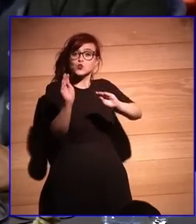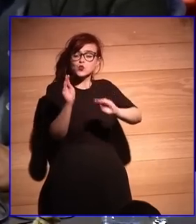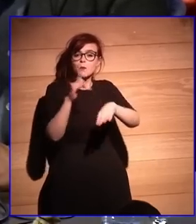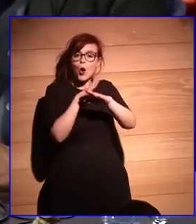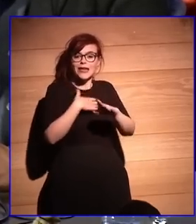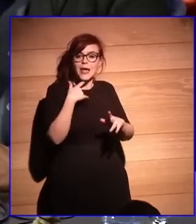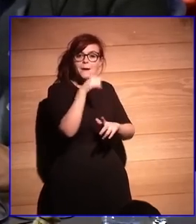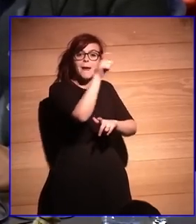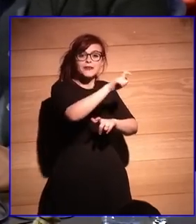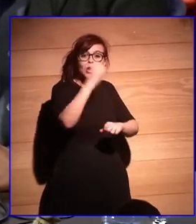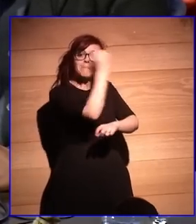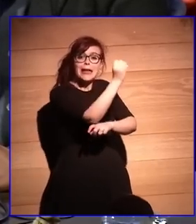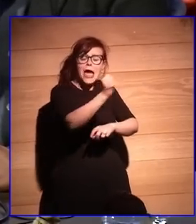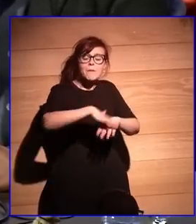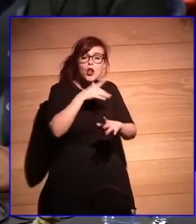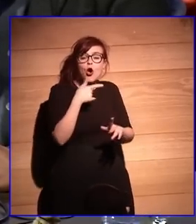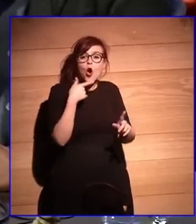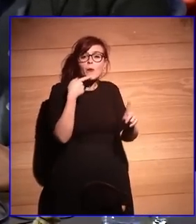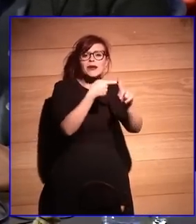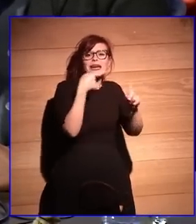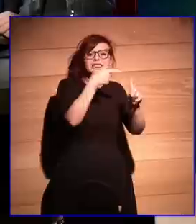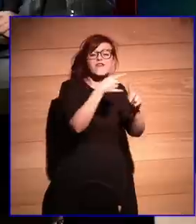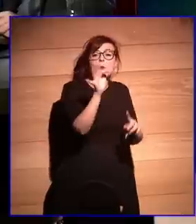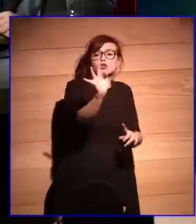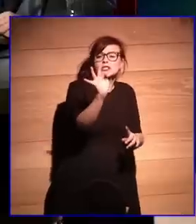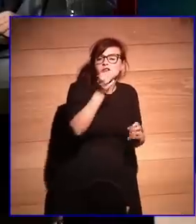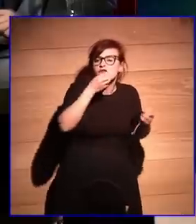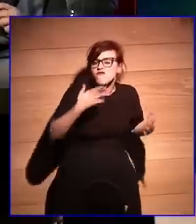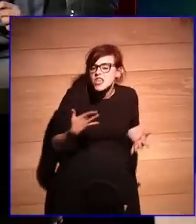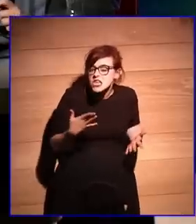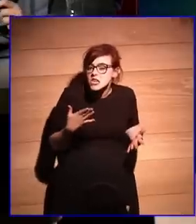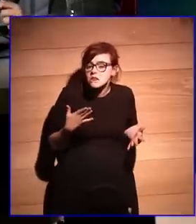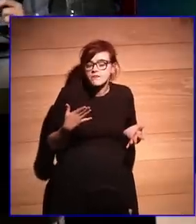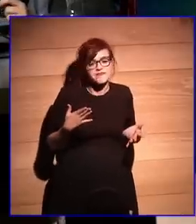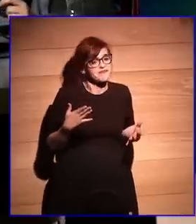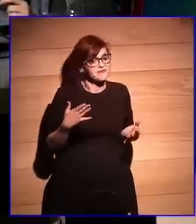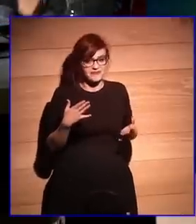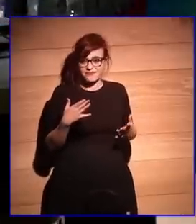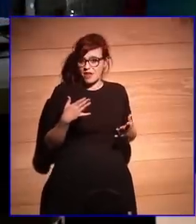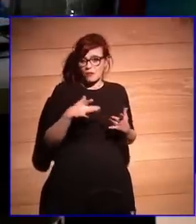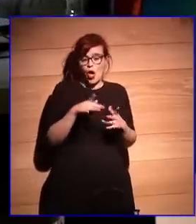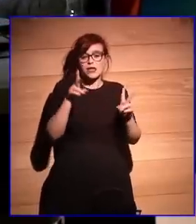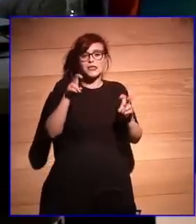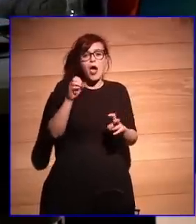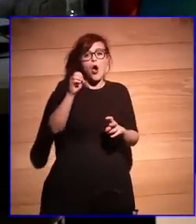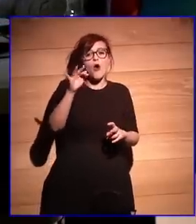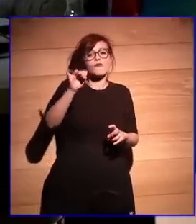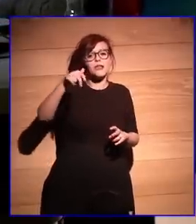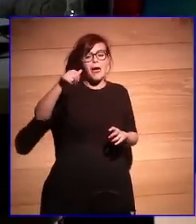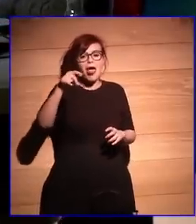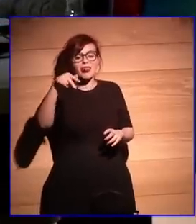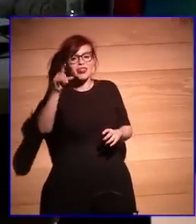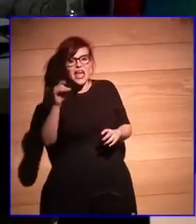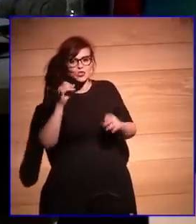en aquello de matar gente y esto que hizo este hombre? No. ¿No? No, en este caso yo no creo que... No tiene que ver con Ozymandias, con Thanos, pero... con... Pregunto,